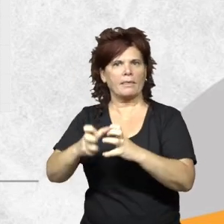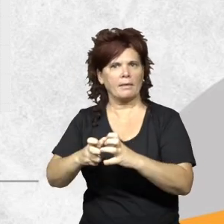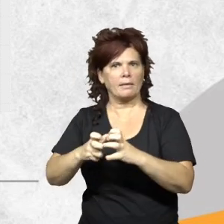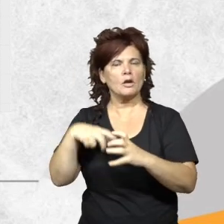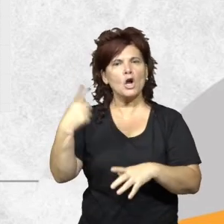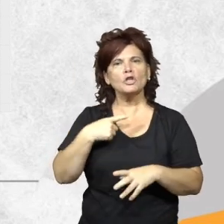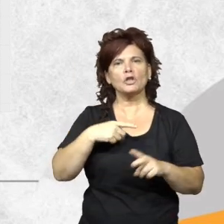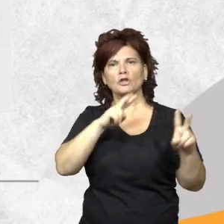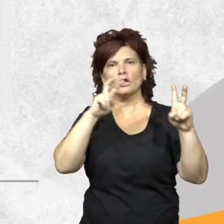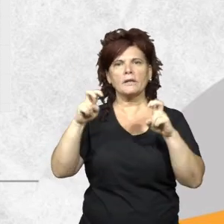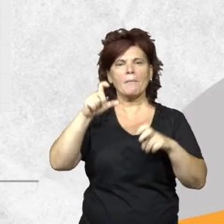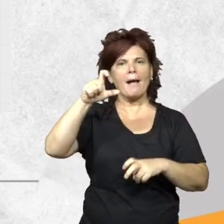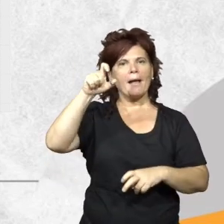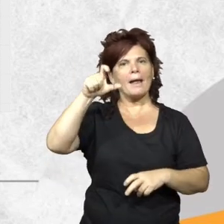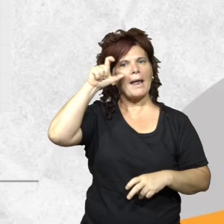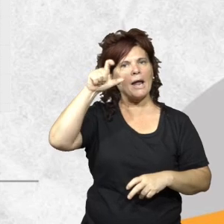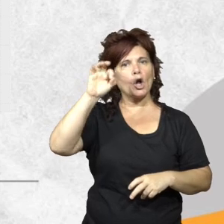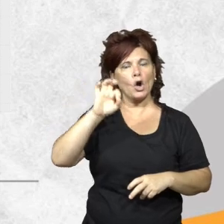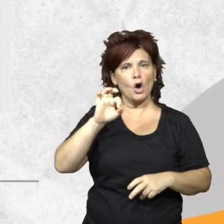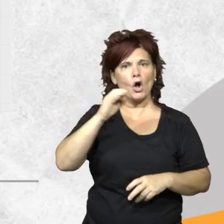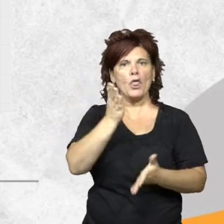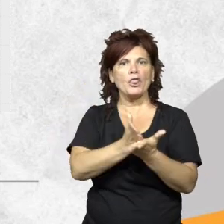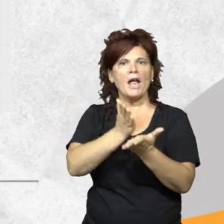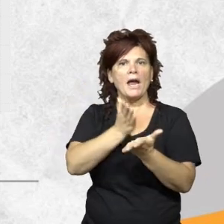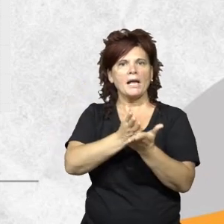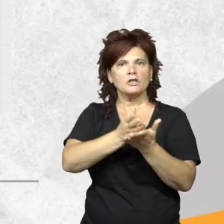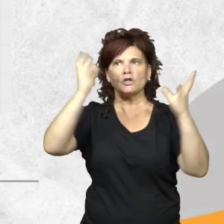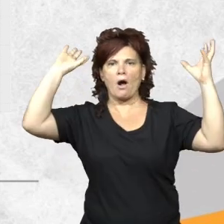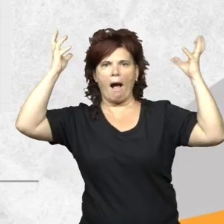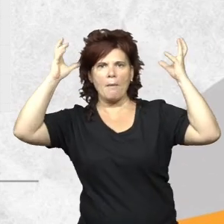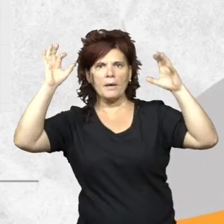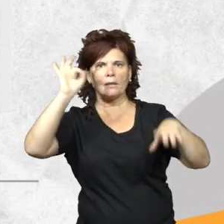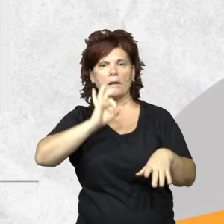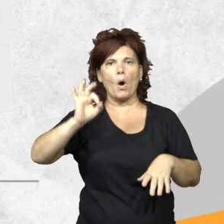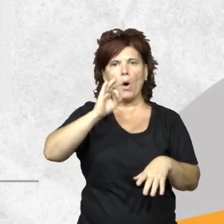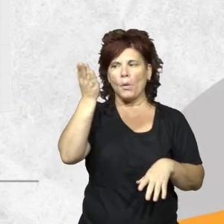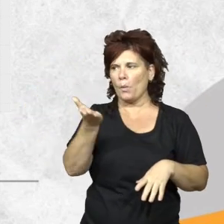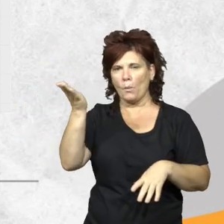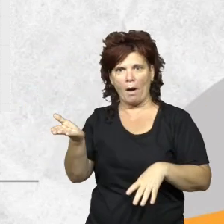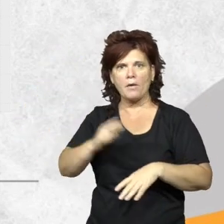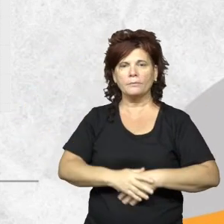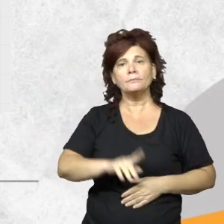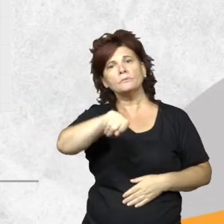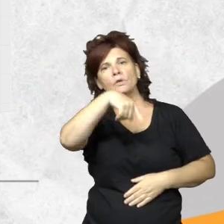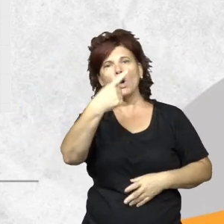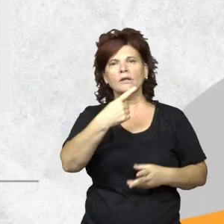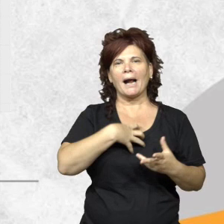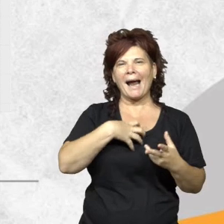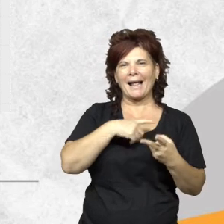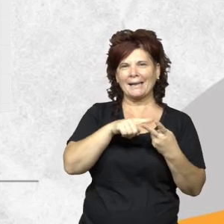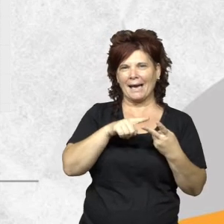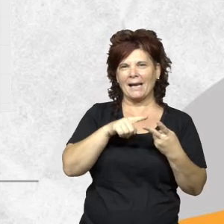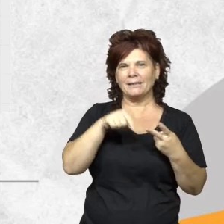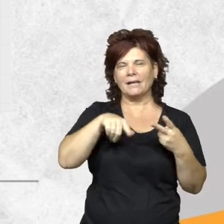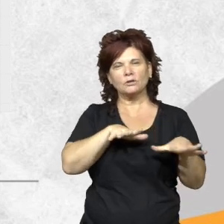denominamos abuso del derecho o el abuso ambiental del derecho. Otro de las características de este